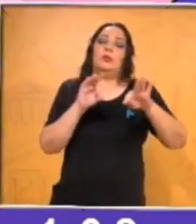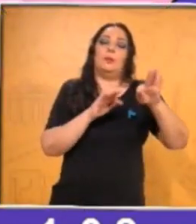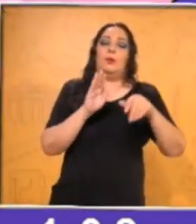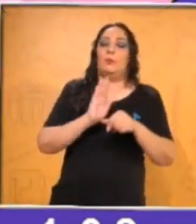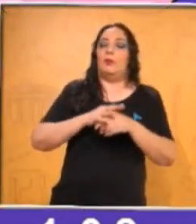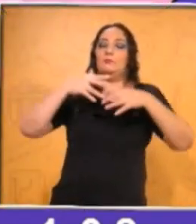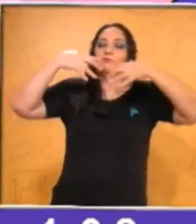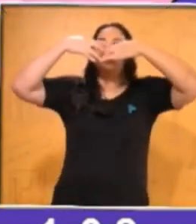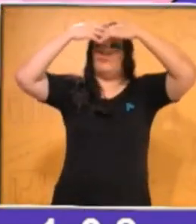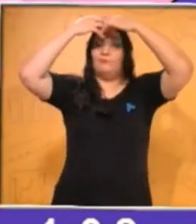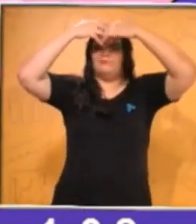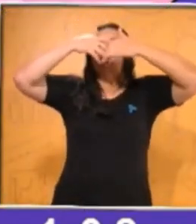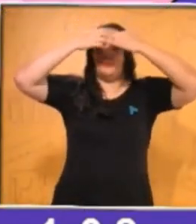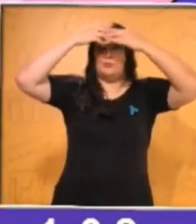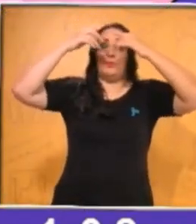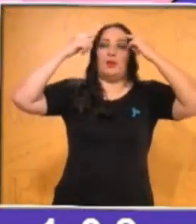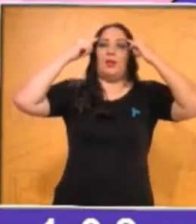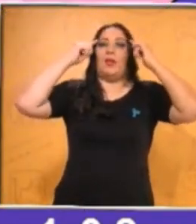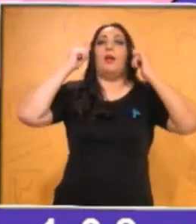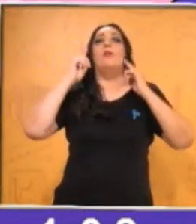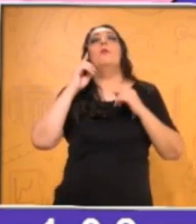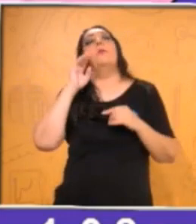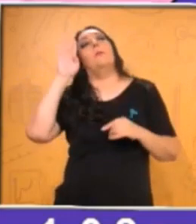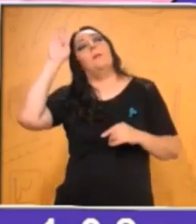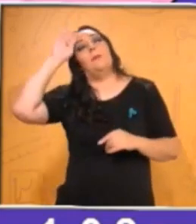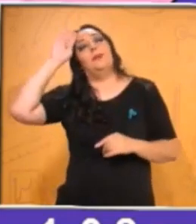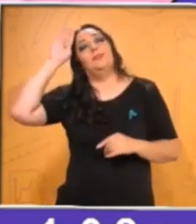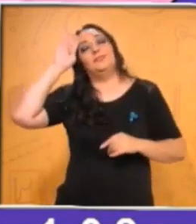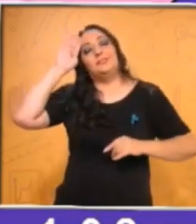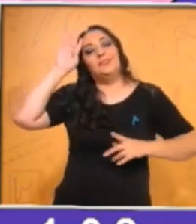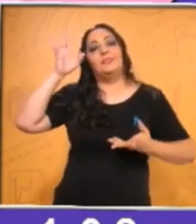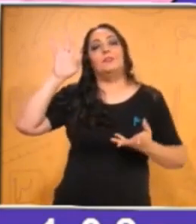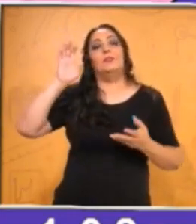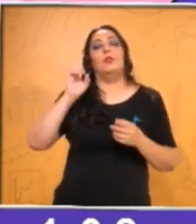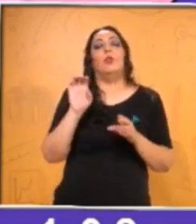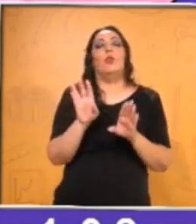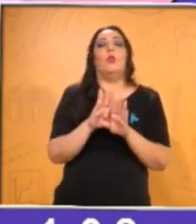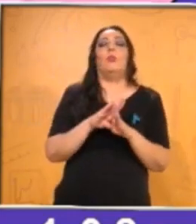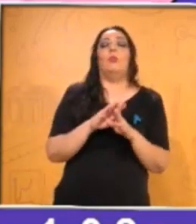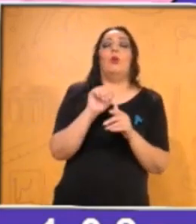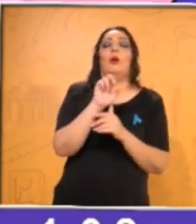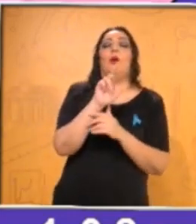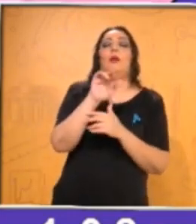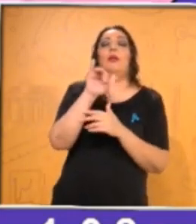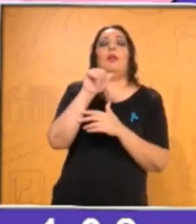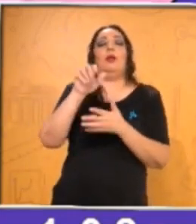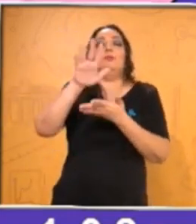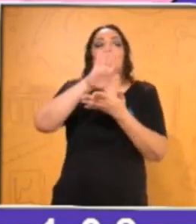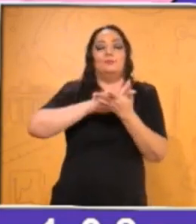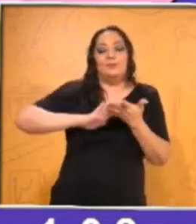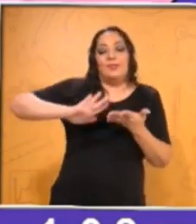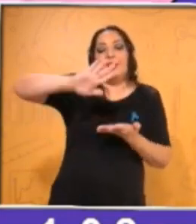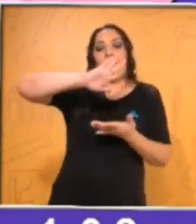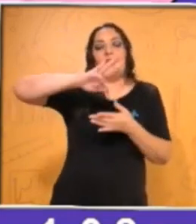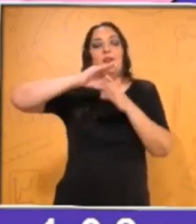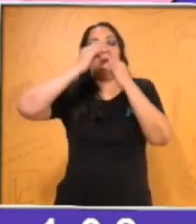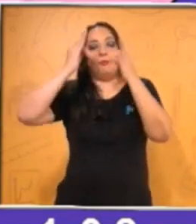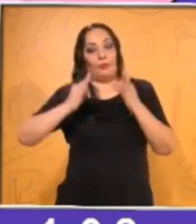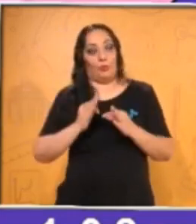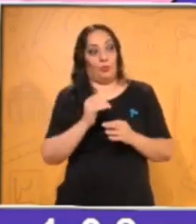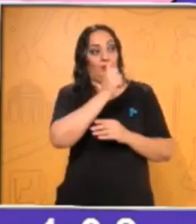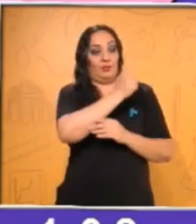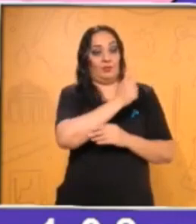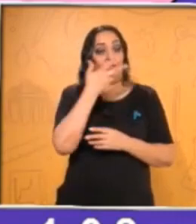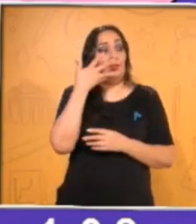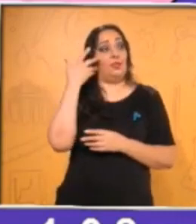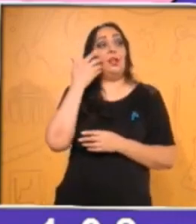nuestro cerebro al sacar el área de cada figura. El maestro Martín ya explicó cómo